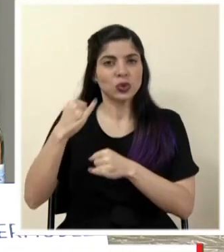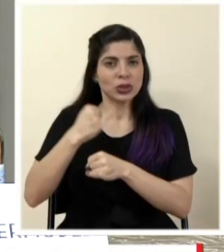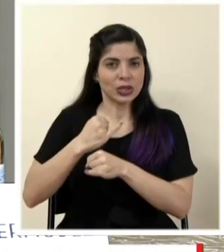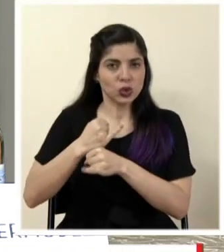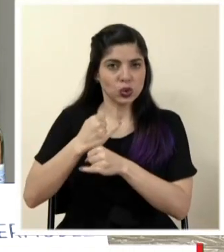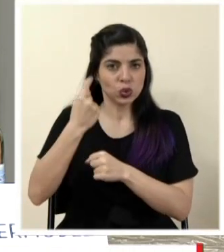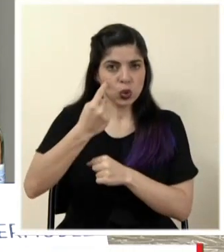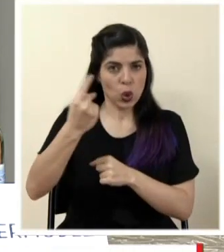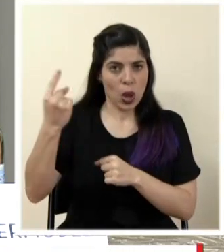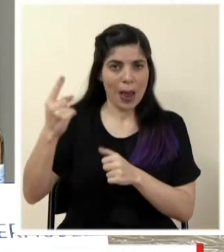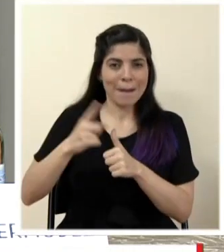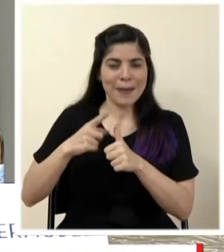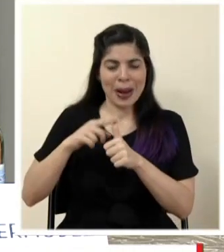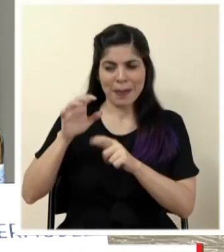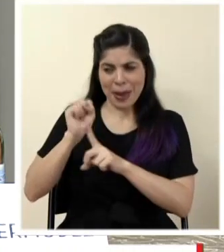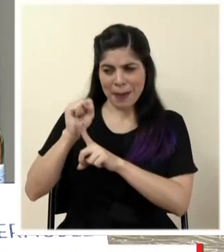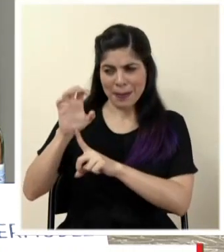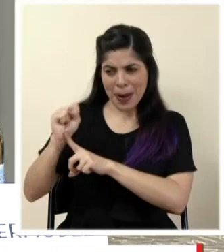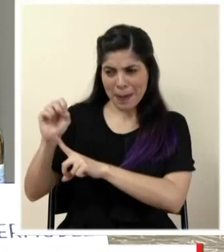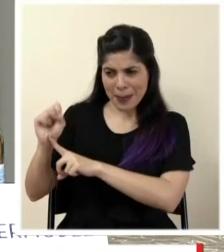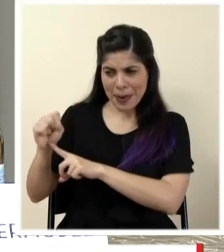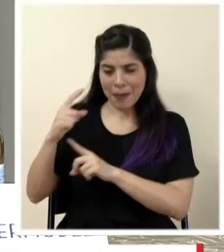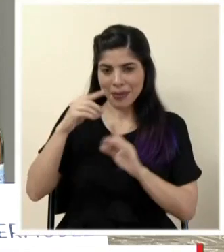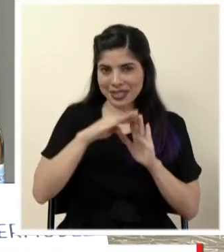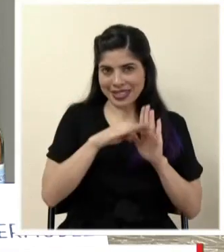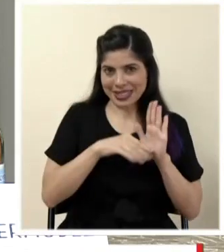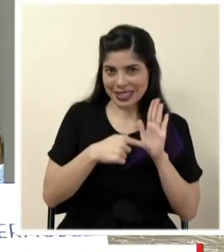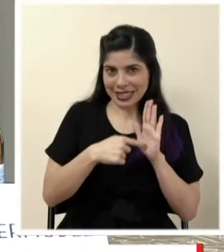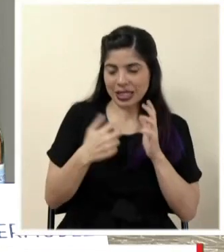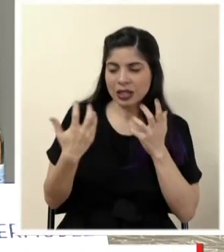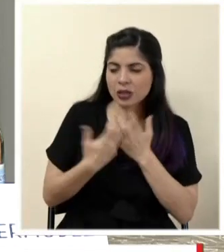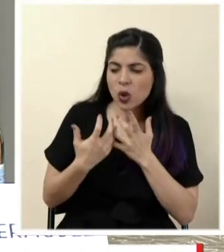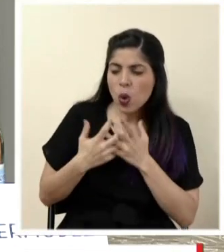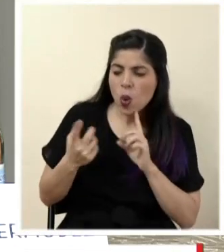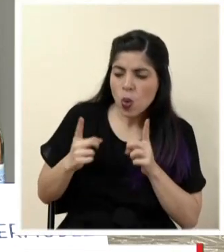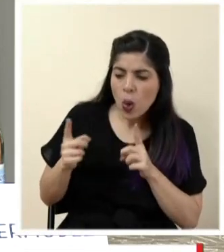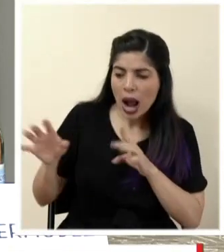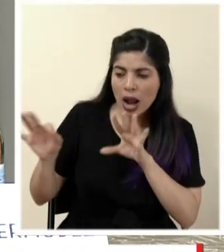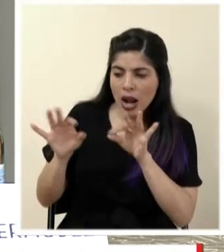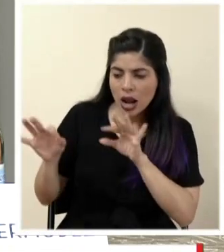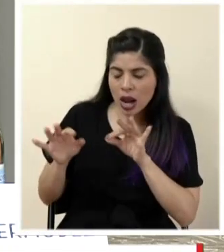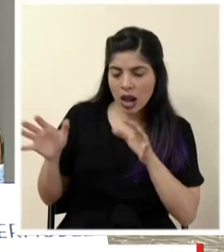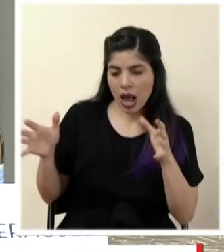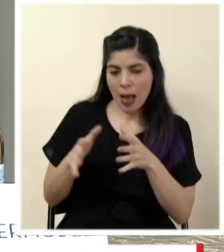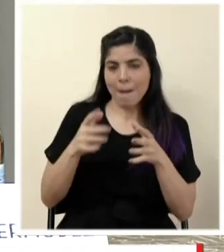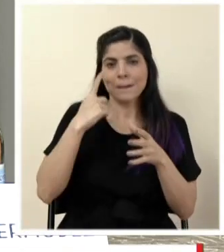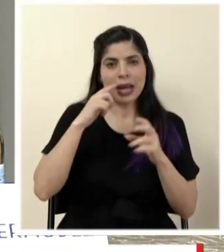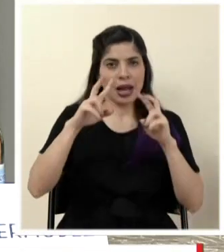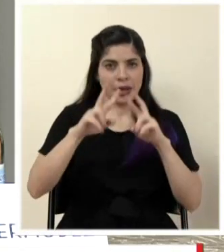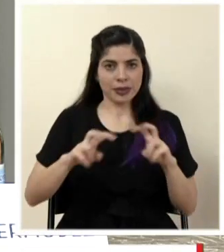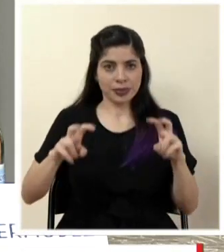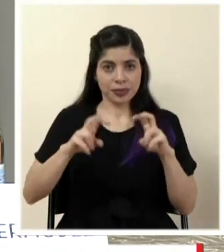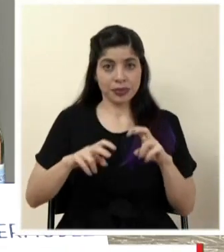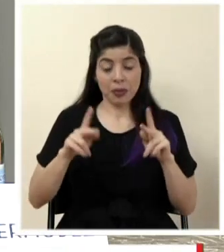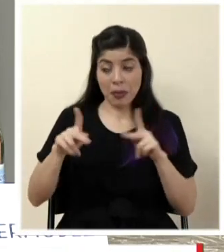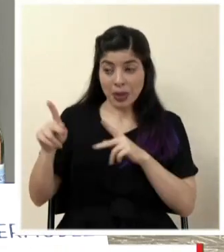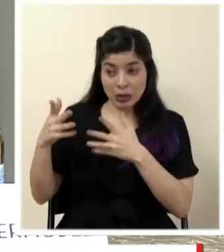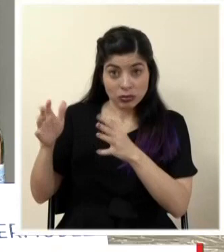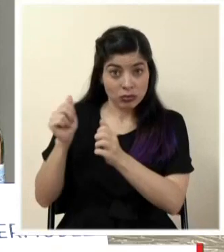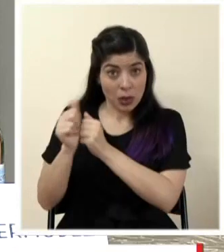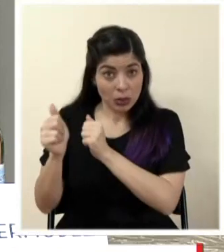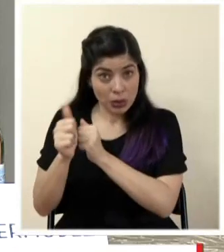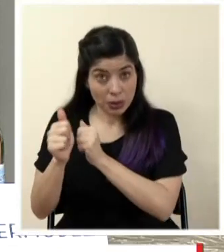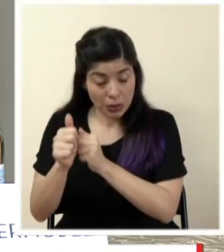esa rápida identificación de esos criterios para dejar a esa población en análisis. Mientras los que pasan los filtros,